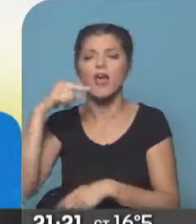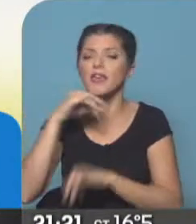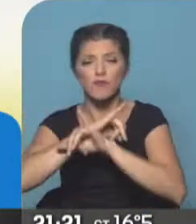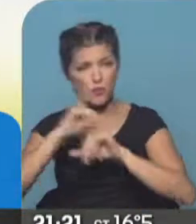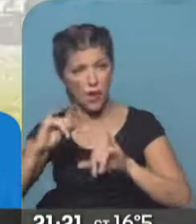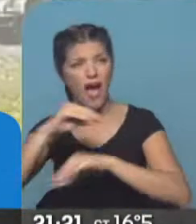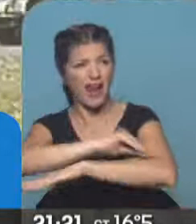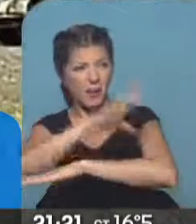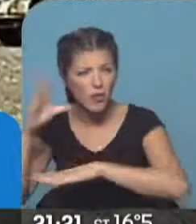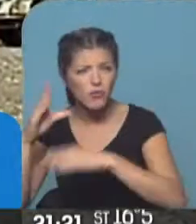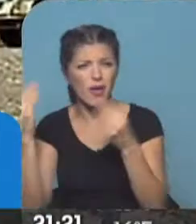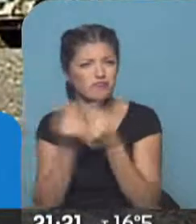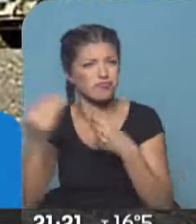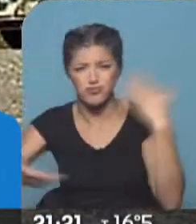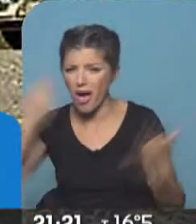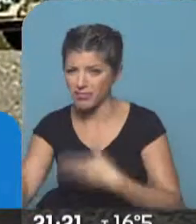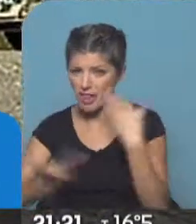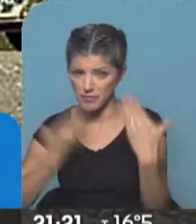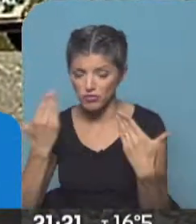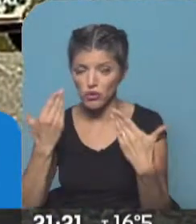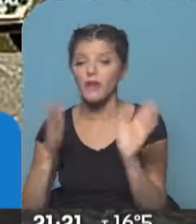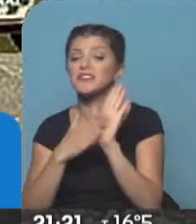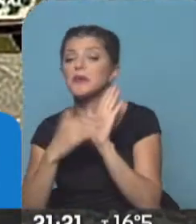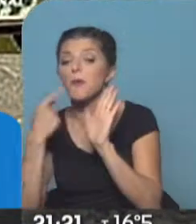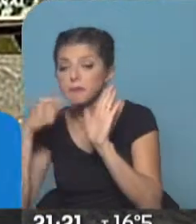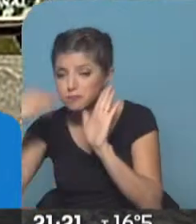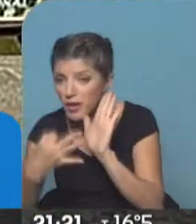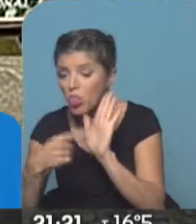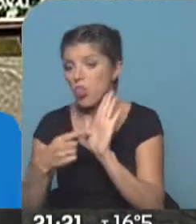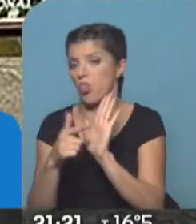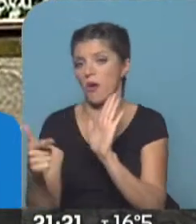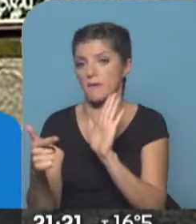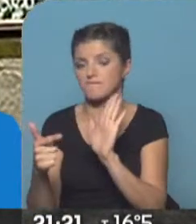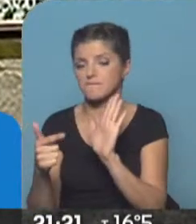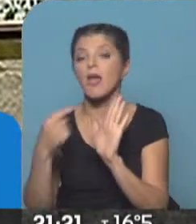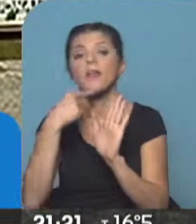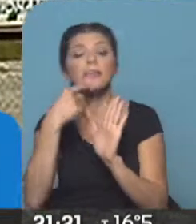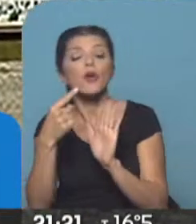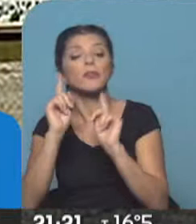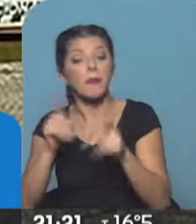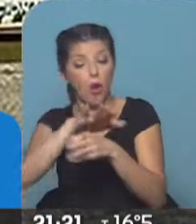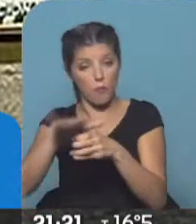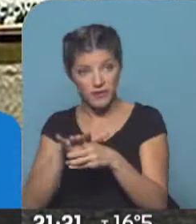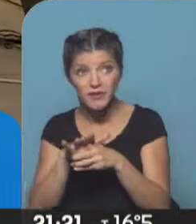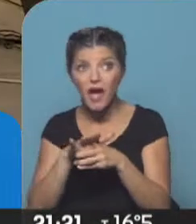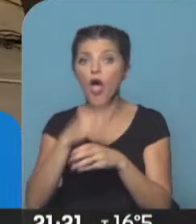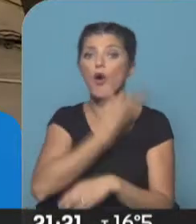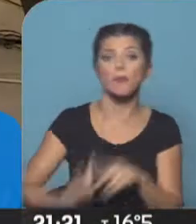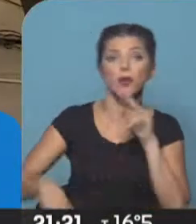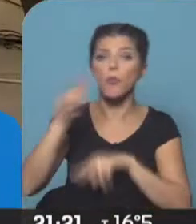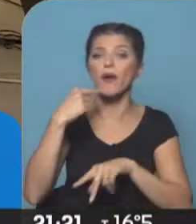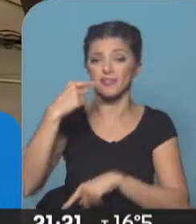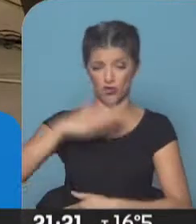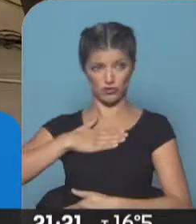y sin orden judicial. El gobierno busca culparnos de la desaparición de Santiago, dijeron en un comunicado. Desde